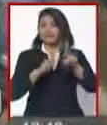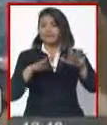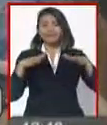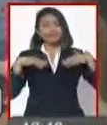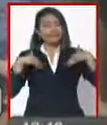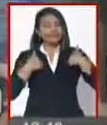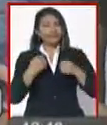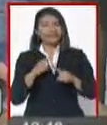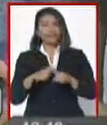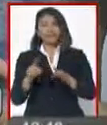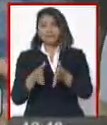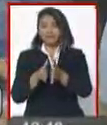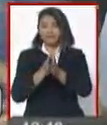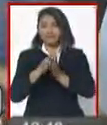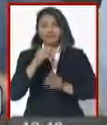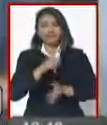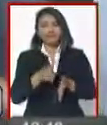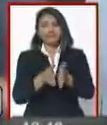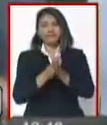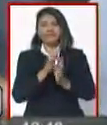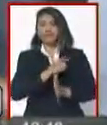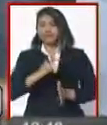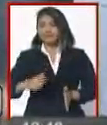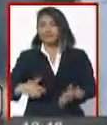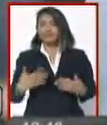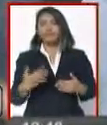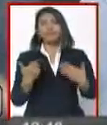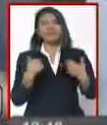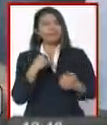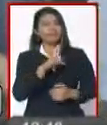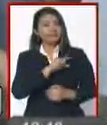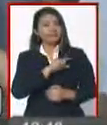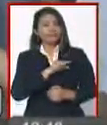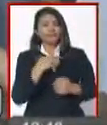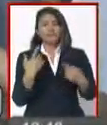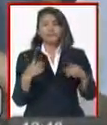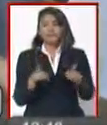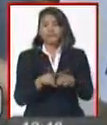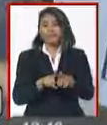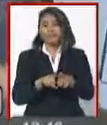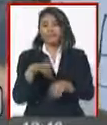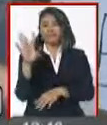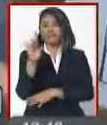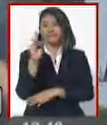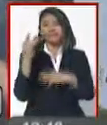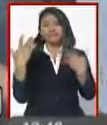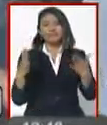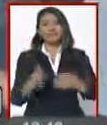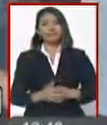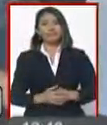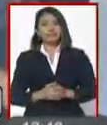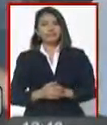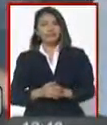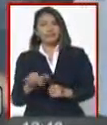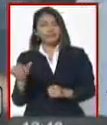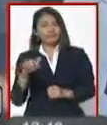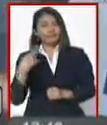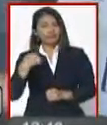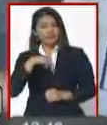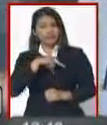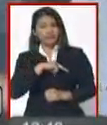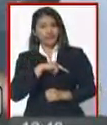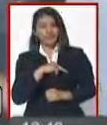muy cansada. Y pedimos al gobernador que haga un poquito de conciencia, que también él es boliviano, también es humano como